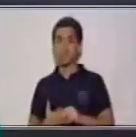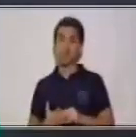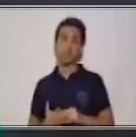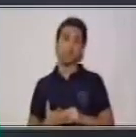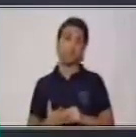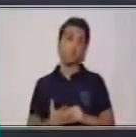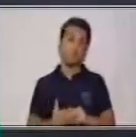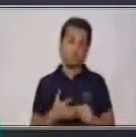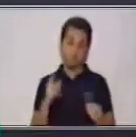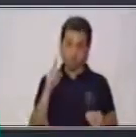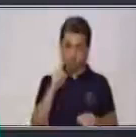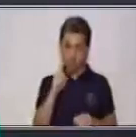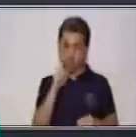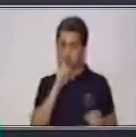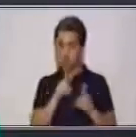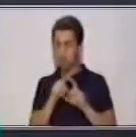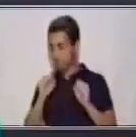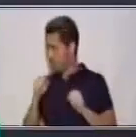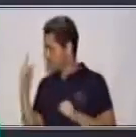escribir